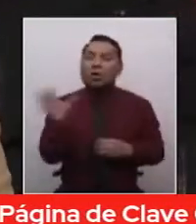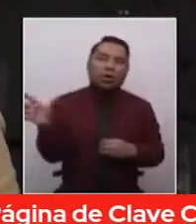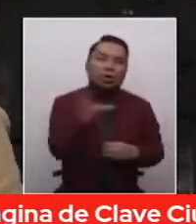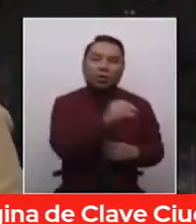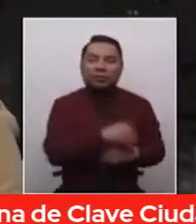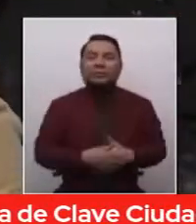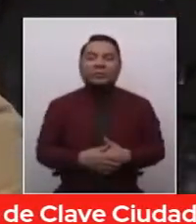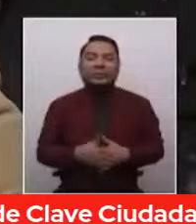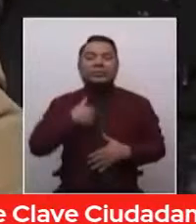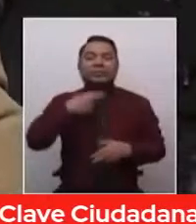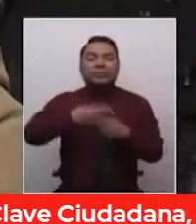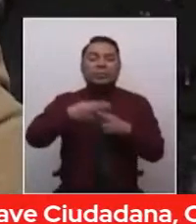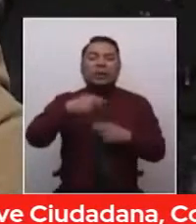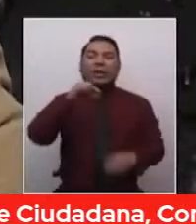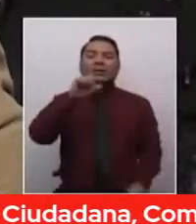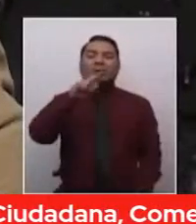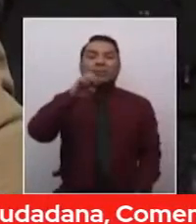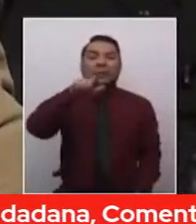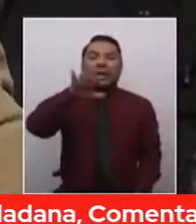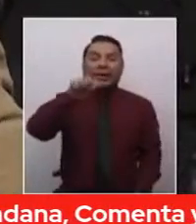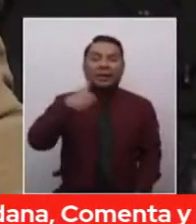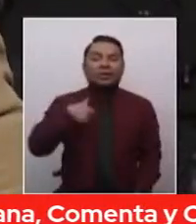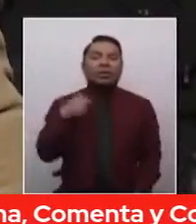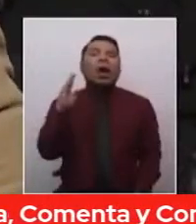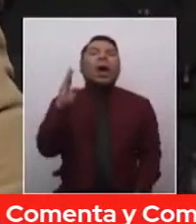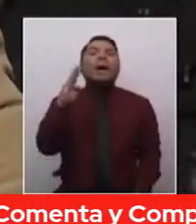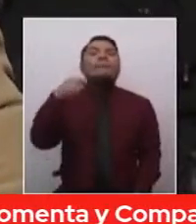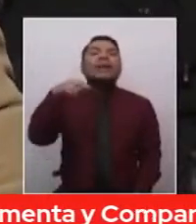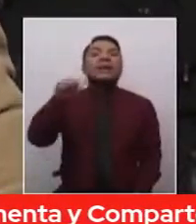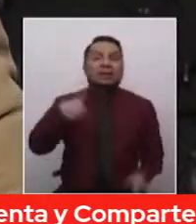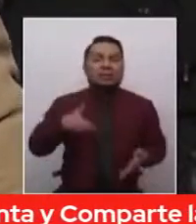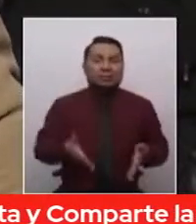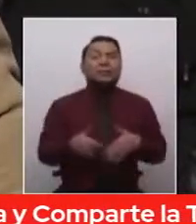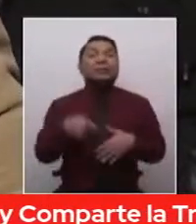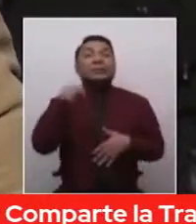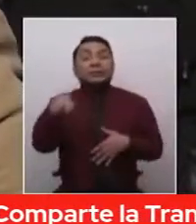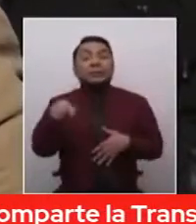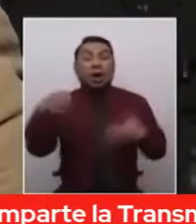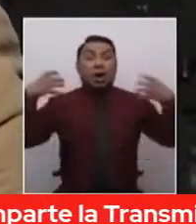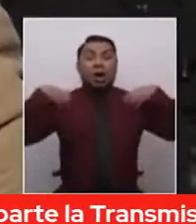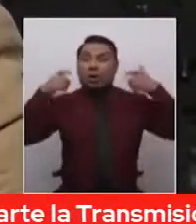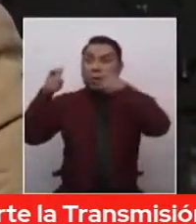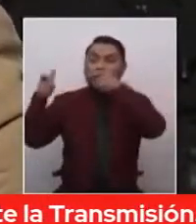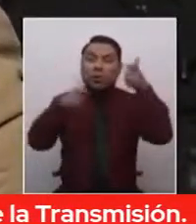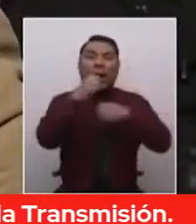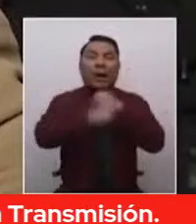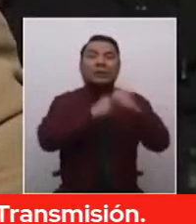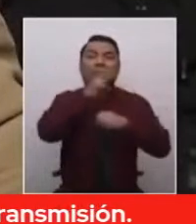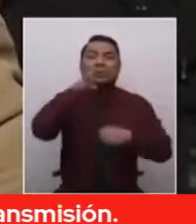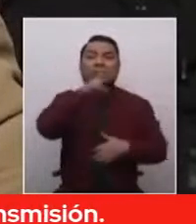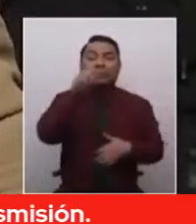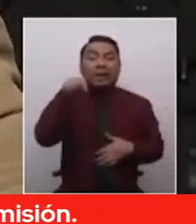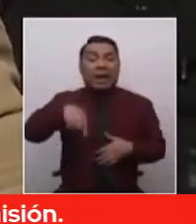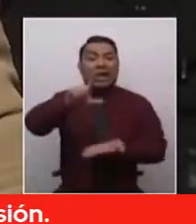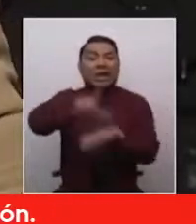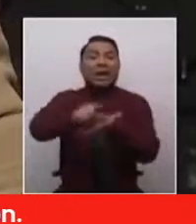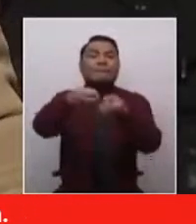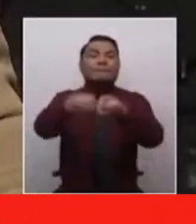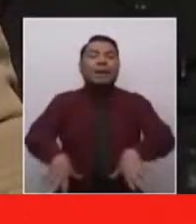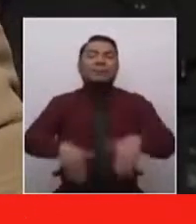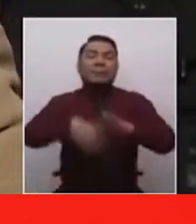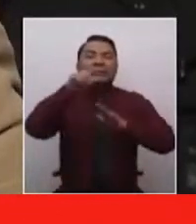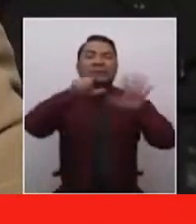y con todas. Mi nombre es Gabriela Flores Chávez de Breña. Según la Contraloría, en el 2020, Lima Metropolitana perdió más